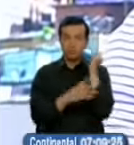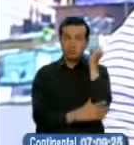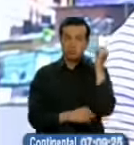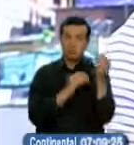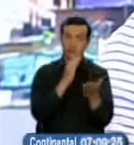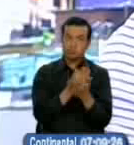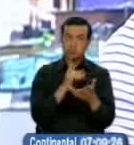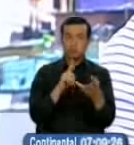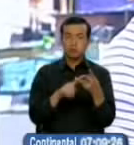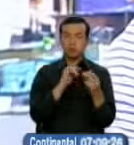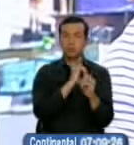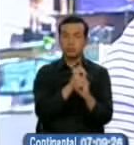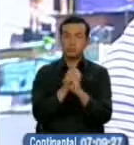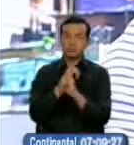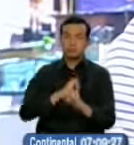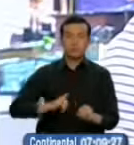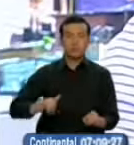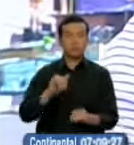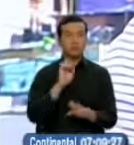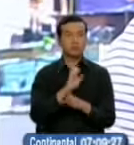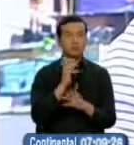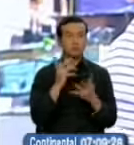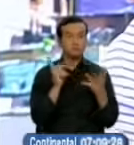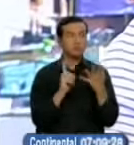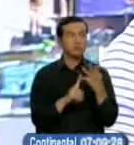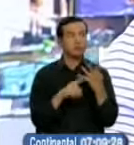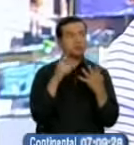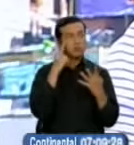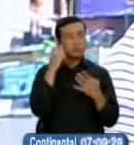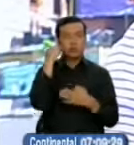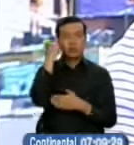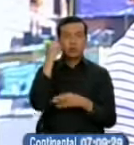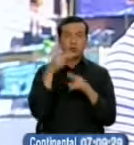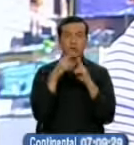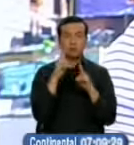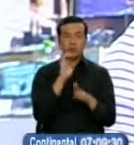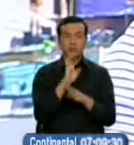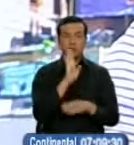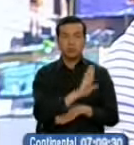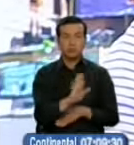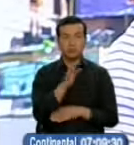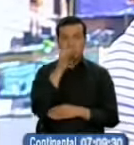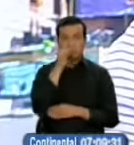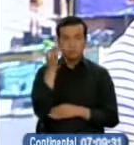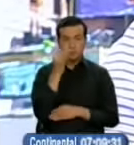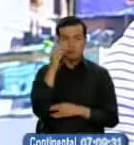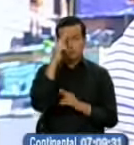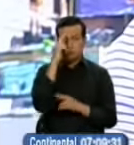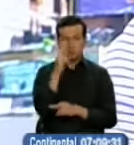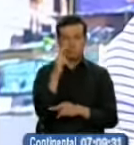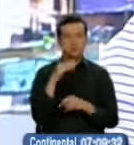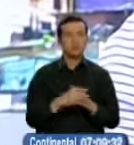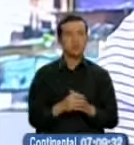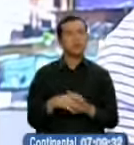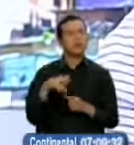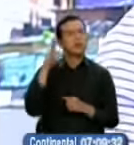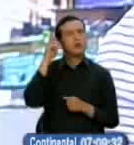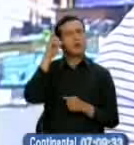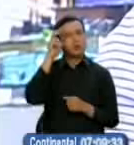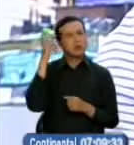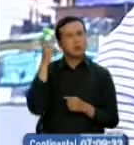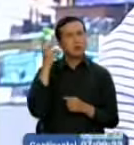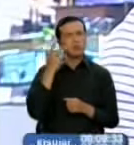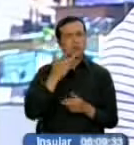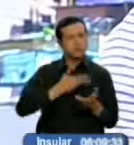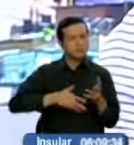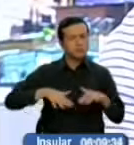cómo reinstitucionalizar la democracia en el Ecuador, cómo lograr que los derechos humanos de los ecuatorianos verdaderamente se respeten. Creo que hay un